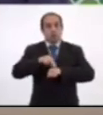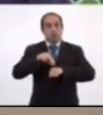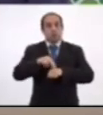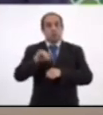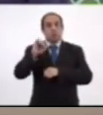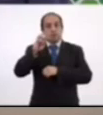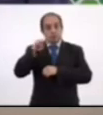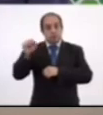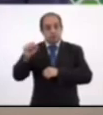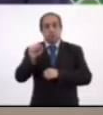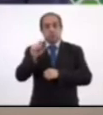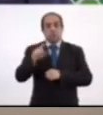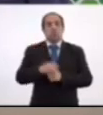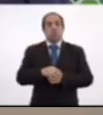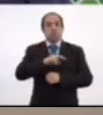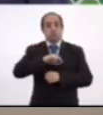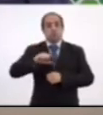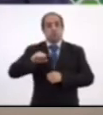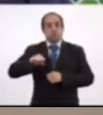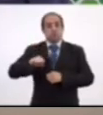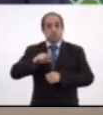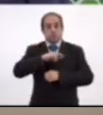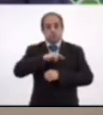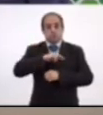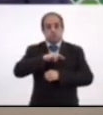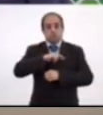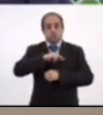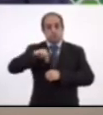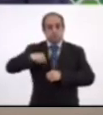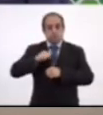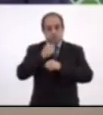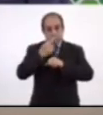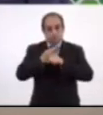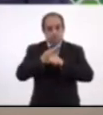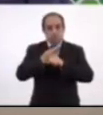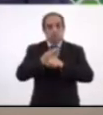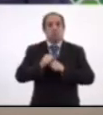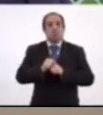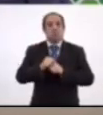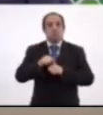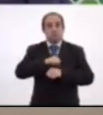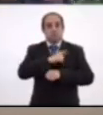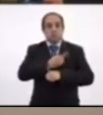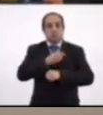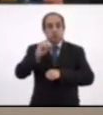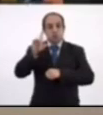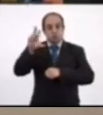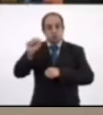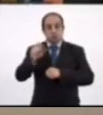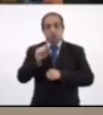Oliva, y Pepe Merino, que está a distancia, el coordinador de la DIP.